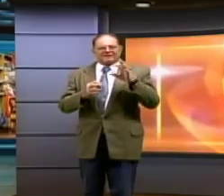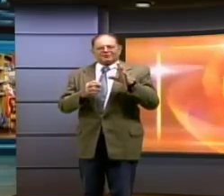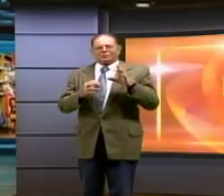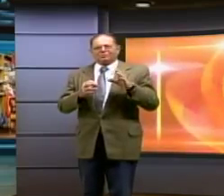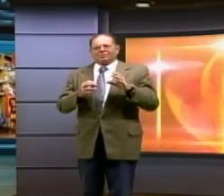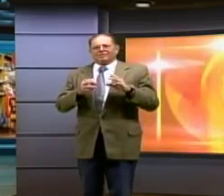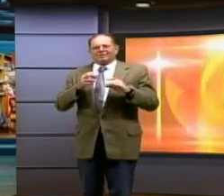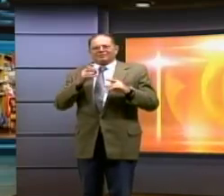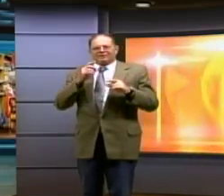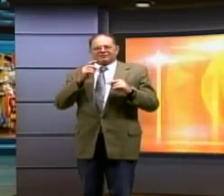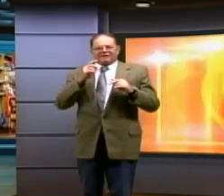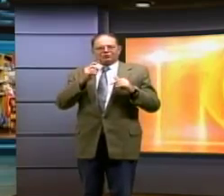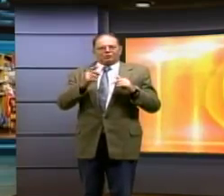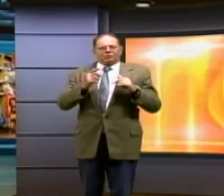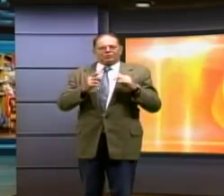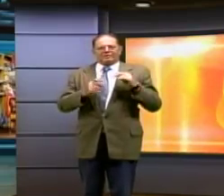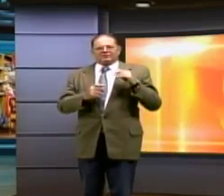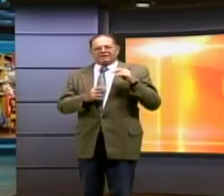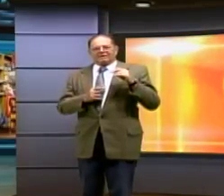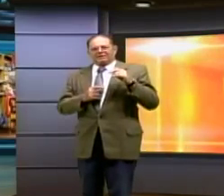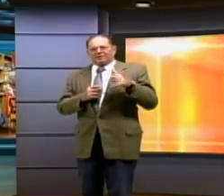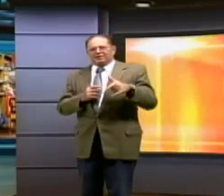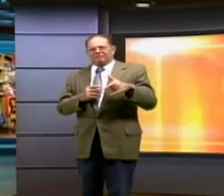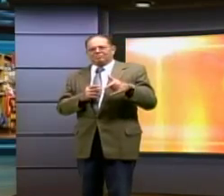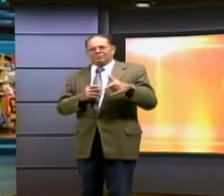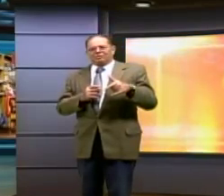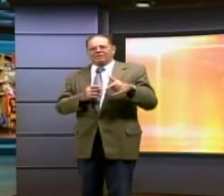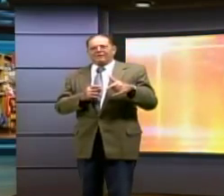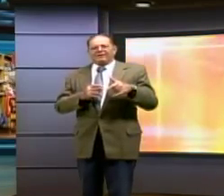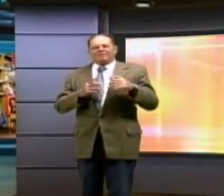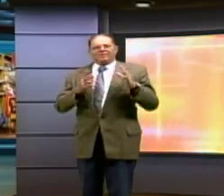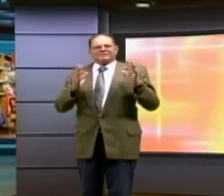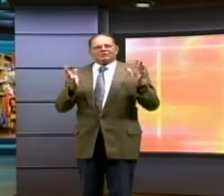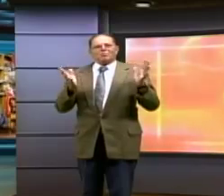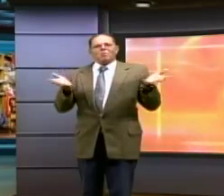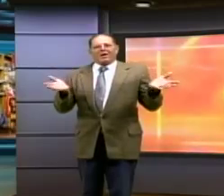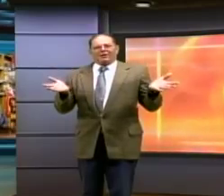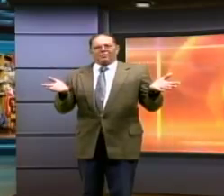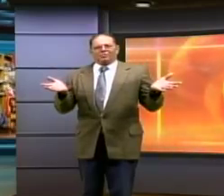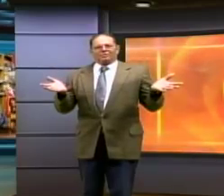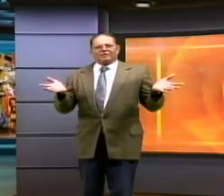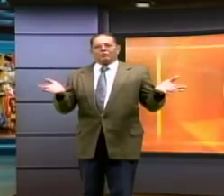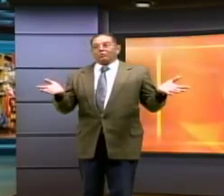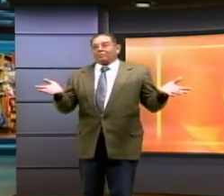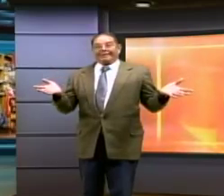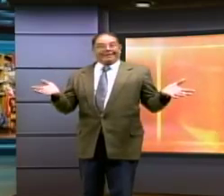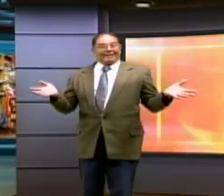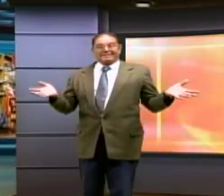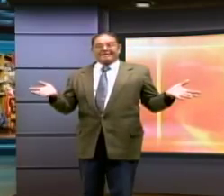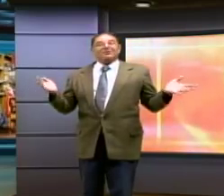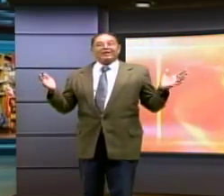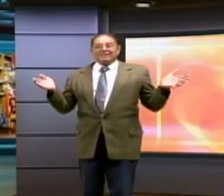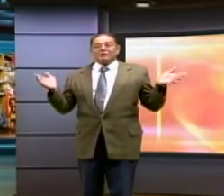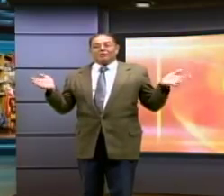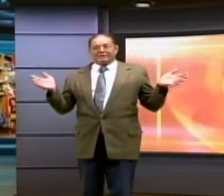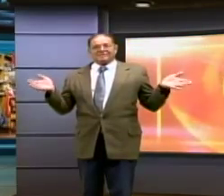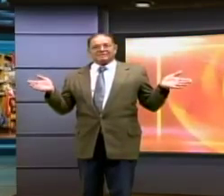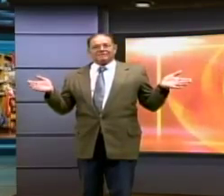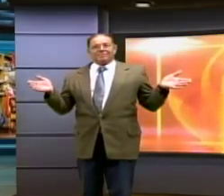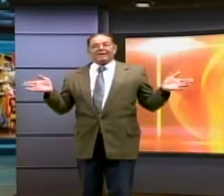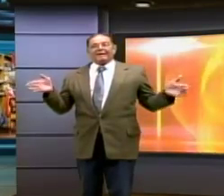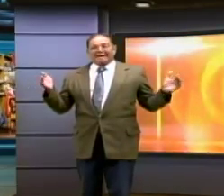está exacto, está en tono, está en ritmo. Y fíjese cómo algo que duró